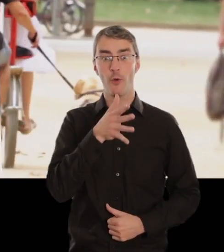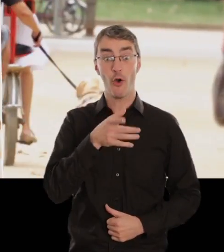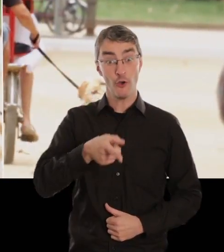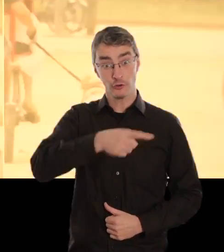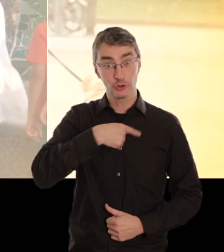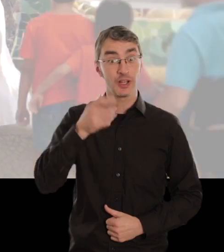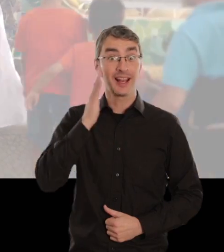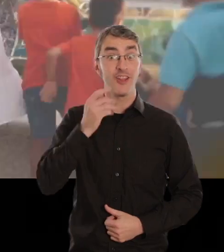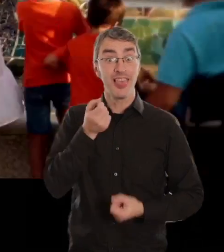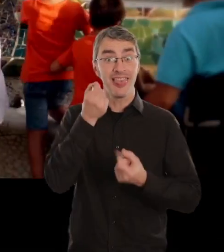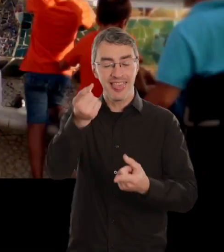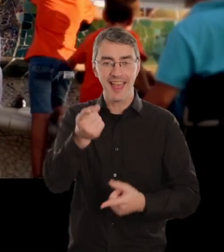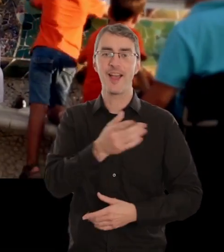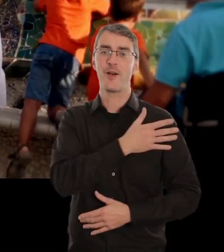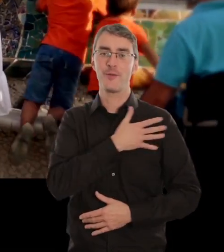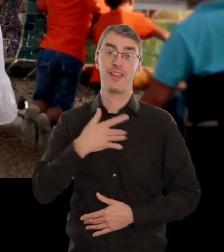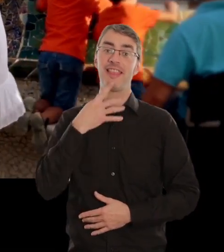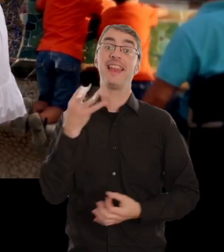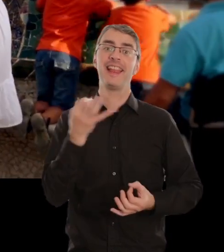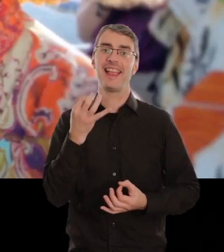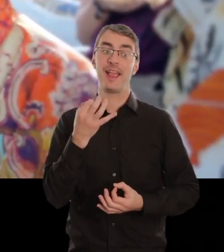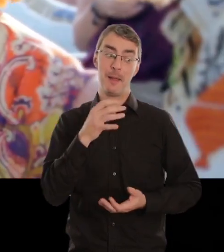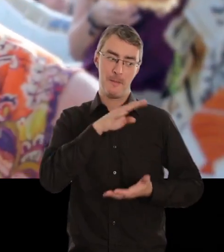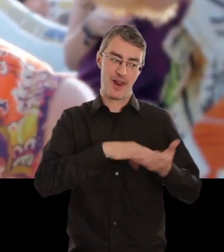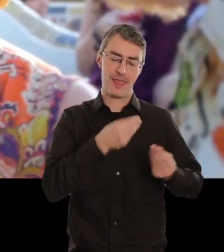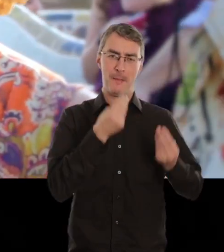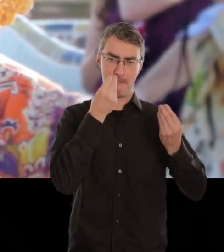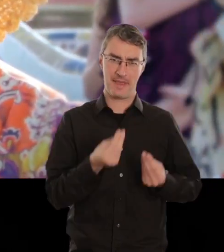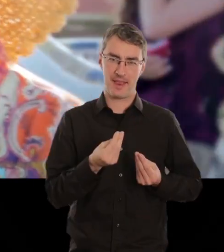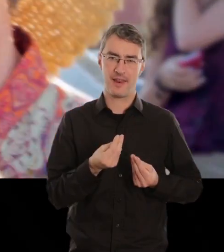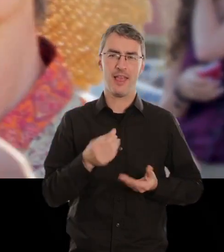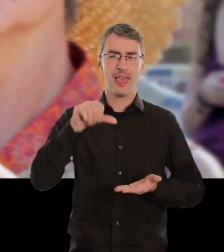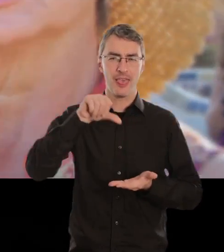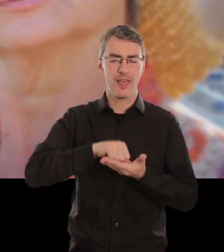Porque acercarnos más a ti también es acercarse a la Barcelona que queremos.